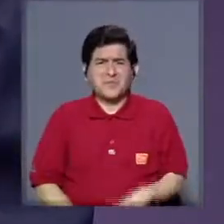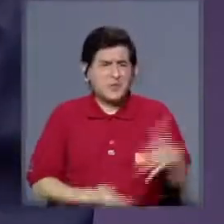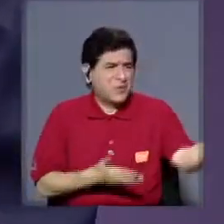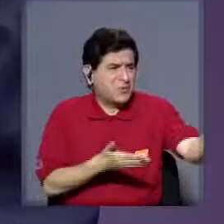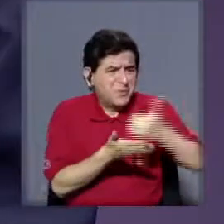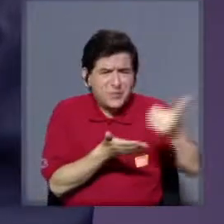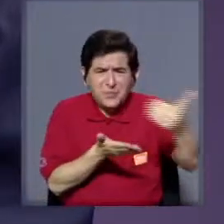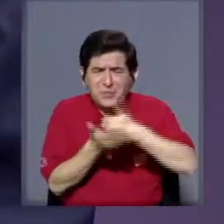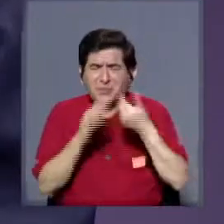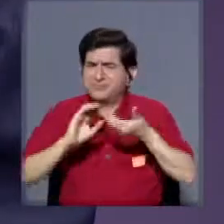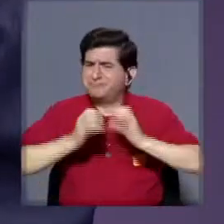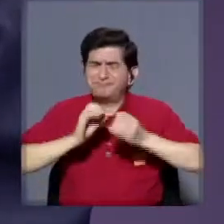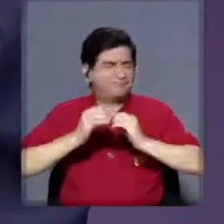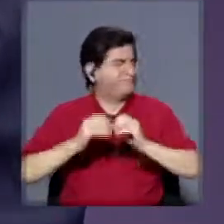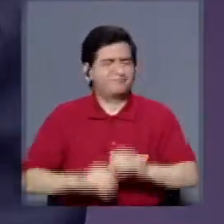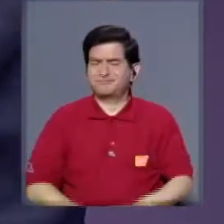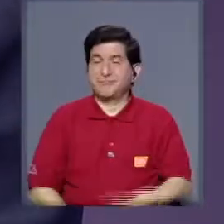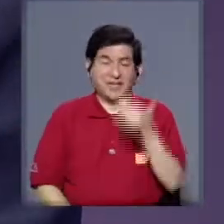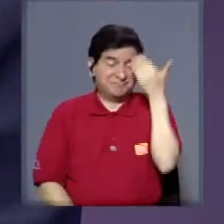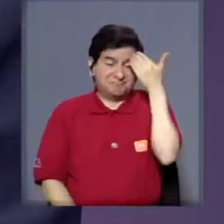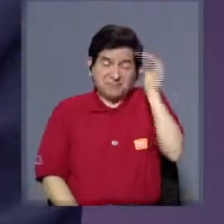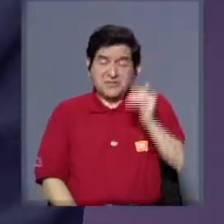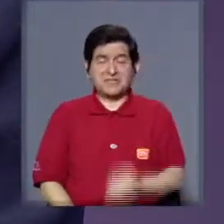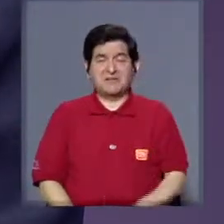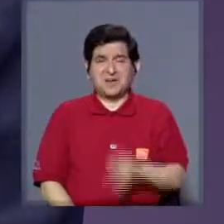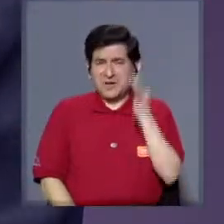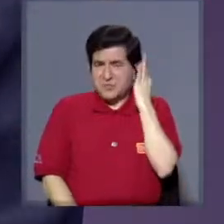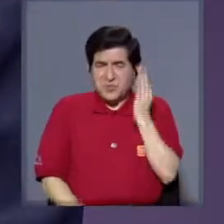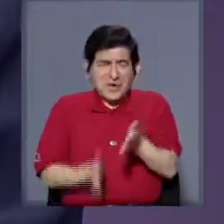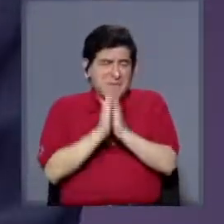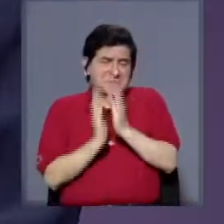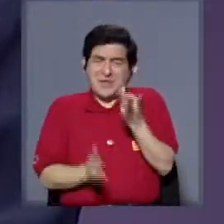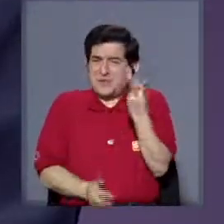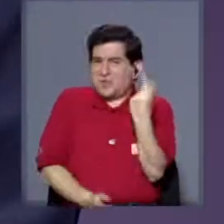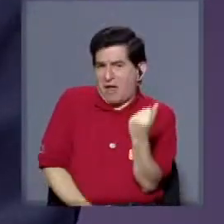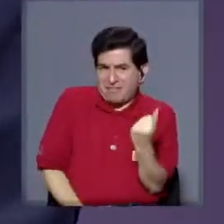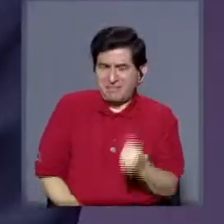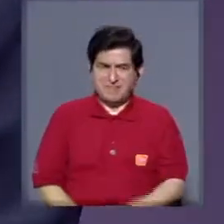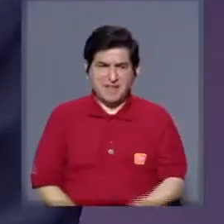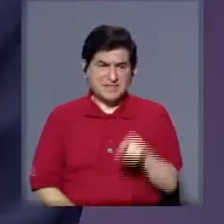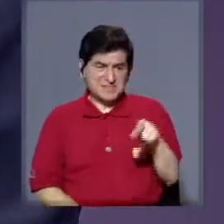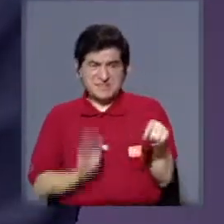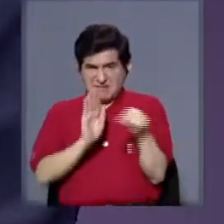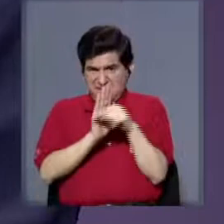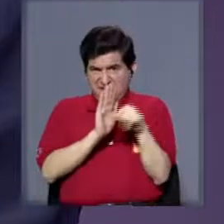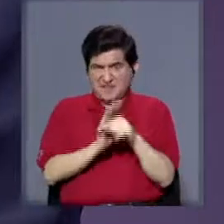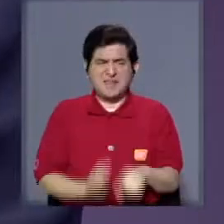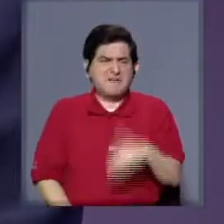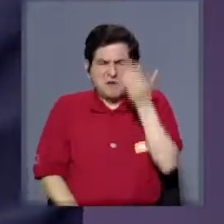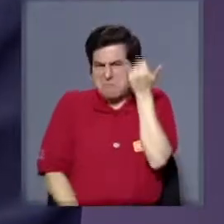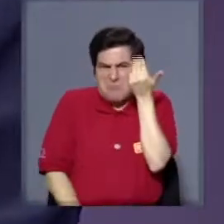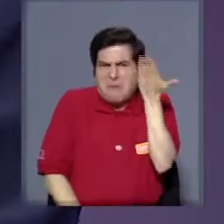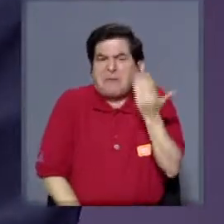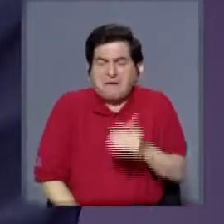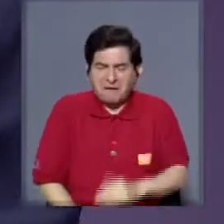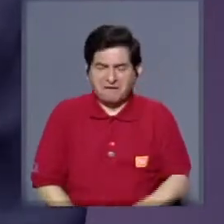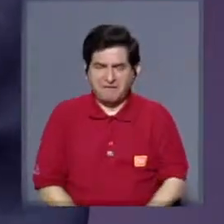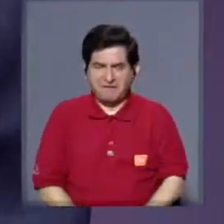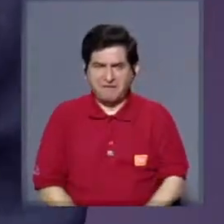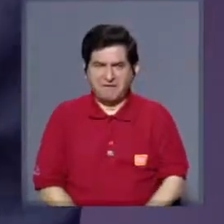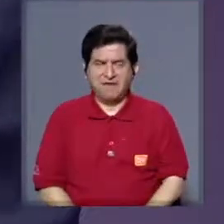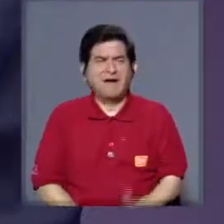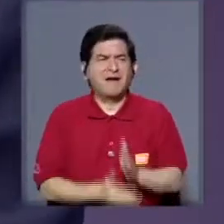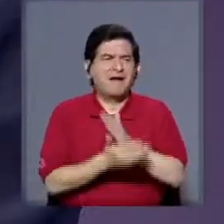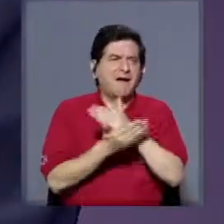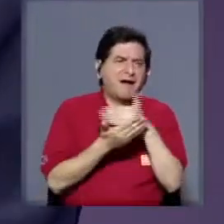de los datos verdad entonces no sabemos cuántas mujeres los solicitan si se lo deniegan porque se lo deniegan hay